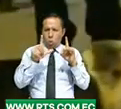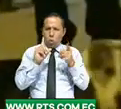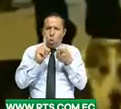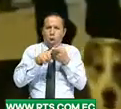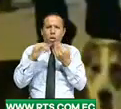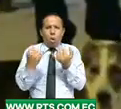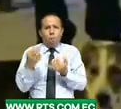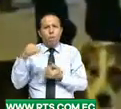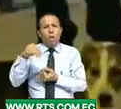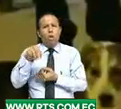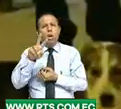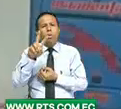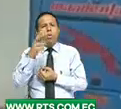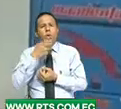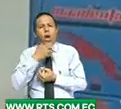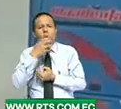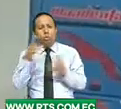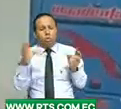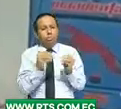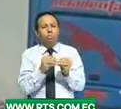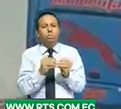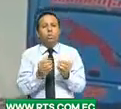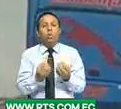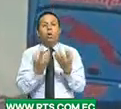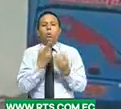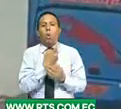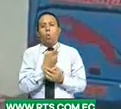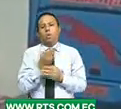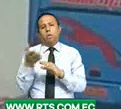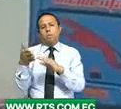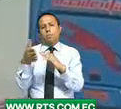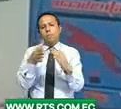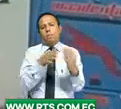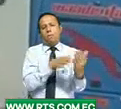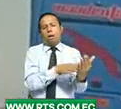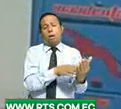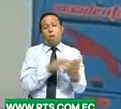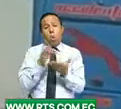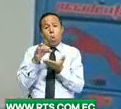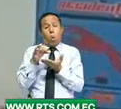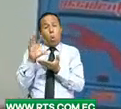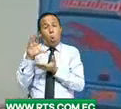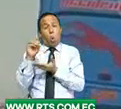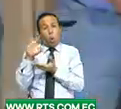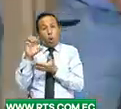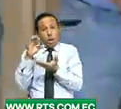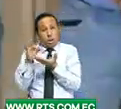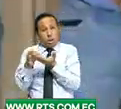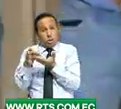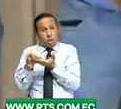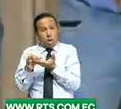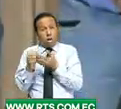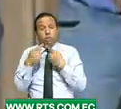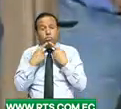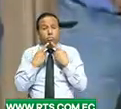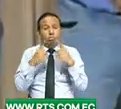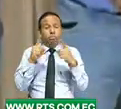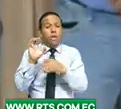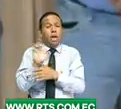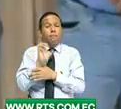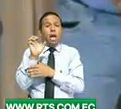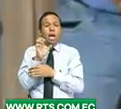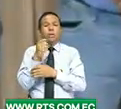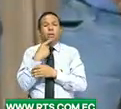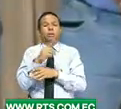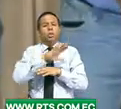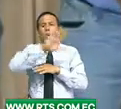año en el cantón Huaquillas. Ante estos actos violentos, el COE cantonal decretó la emergencia. Se declara en estado de emergencia